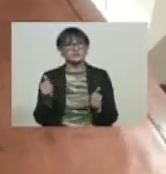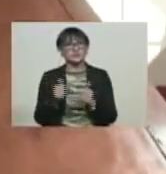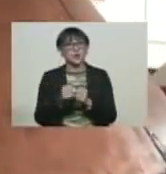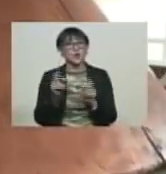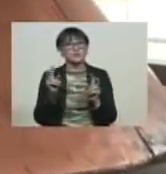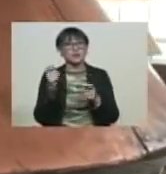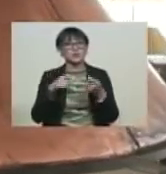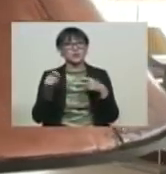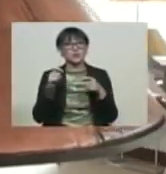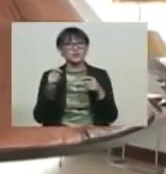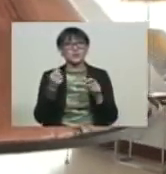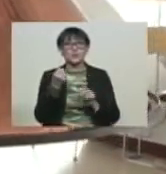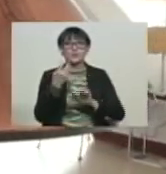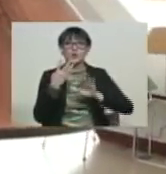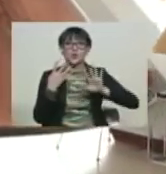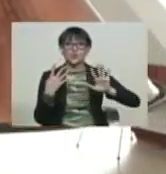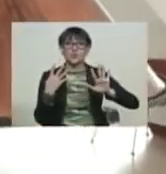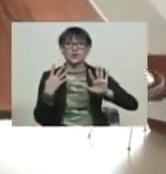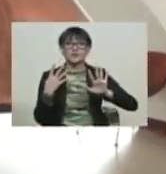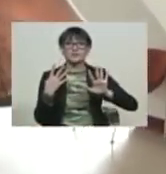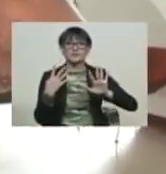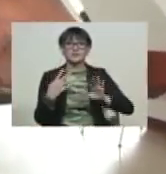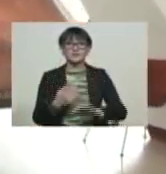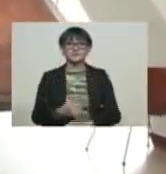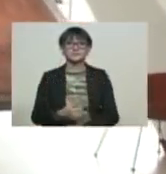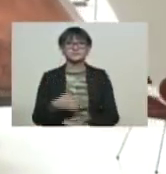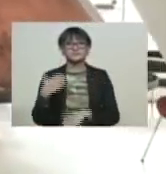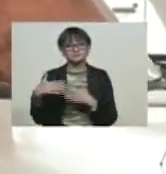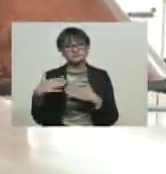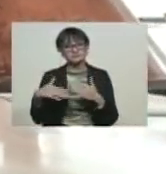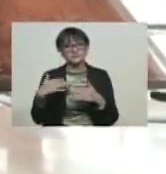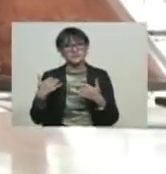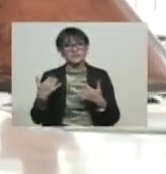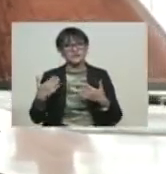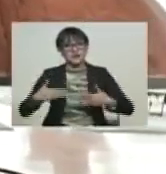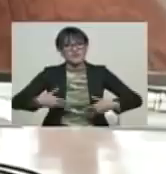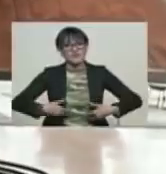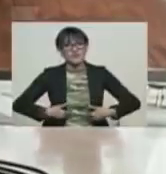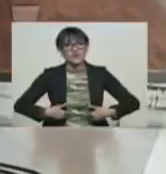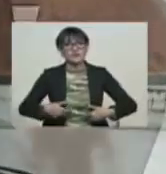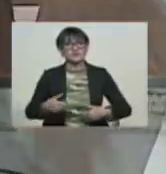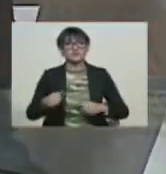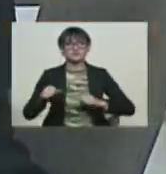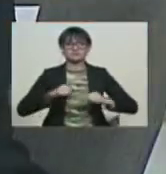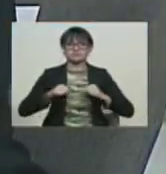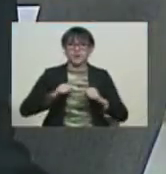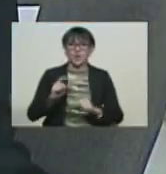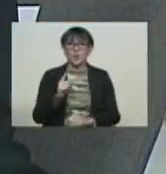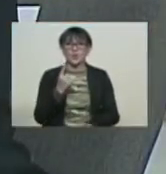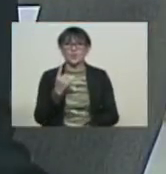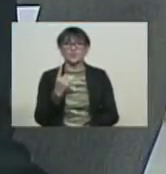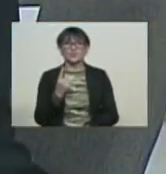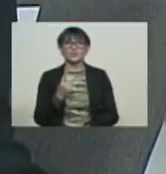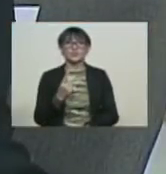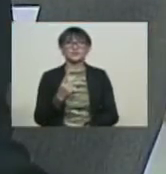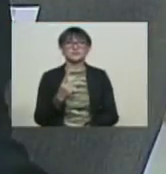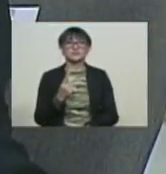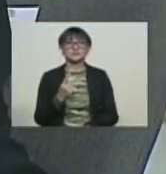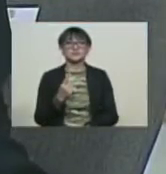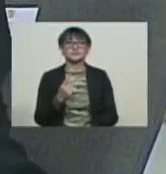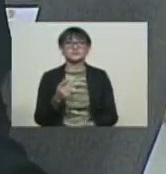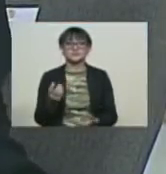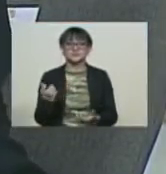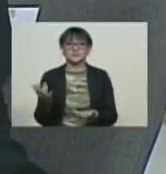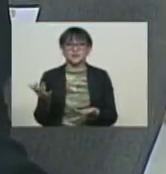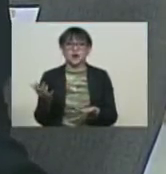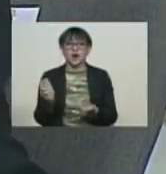motor turismo, un motor número 9, pero que hemos hecho todo un esfuerzo por ser el motor número 1 que traiga ese desarrollo